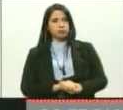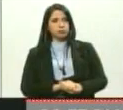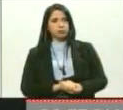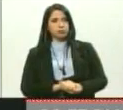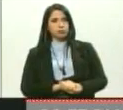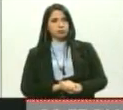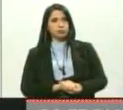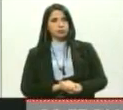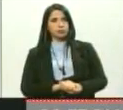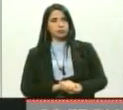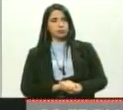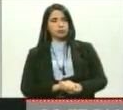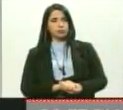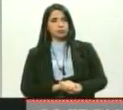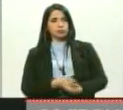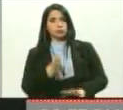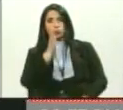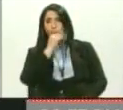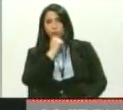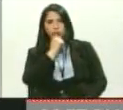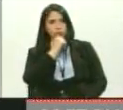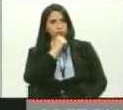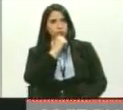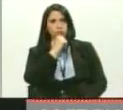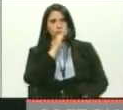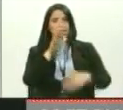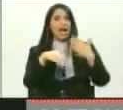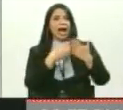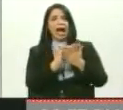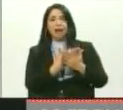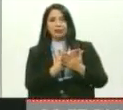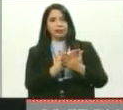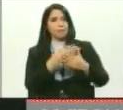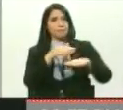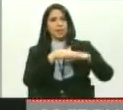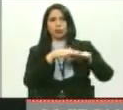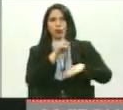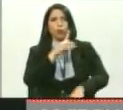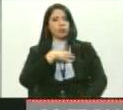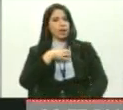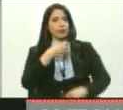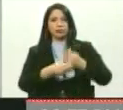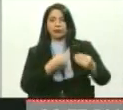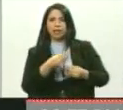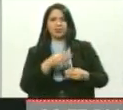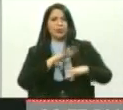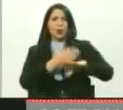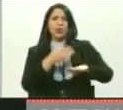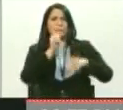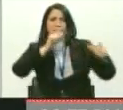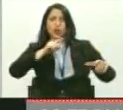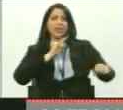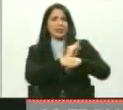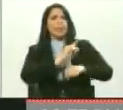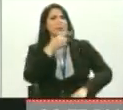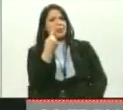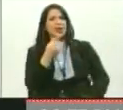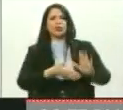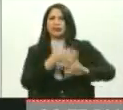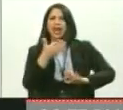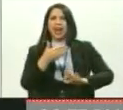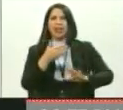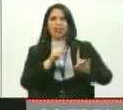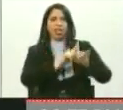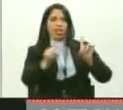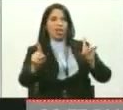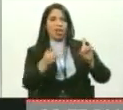son inmerecedores hasta del perdón. Porque, así es. Porque los traidores, primero que salen de las filas nuestras